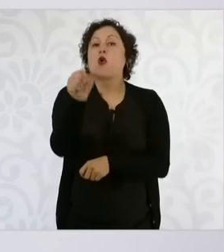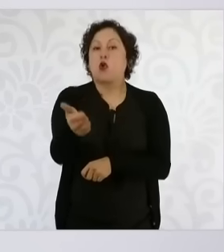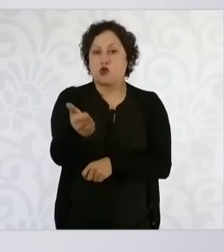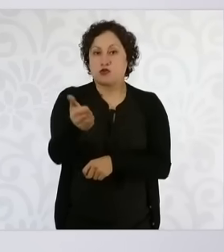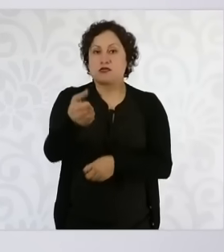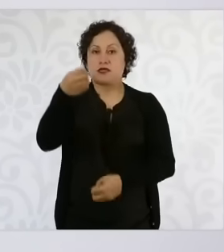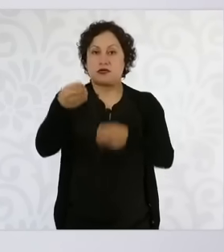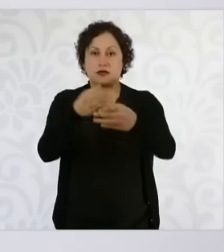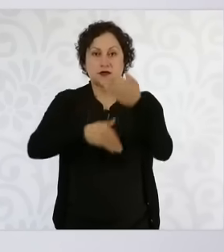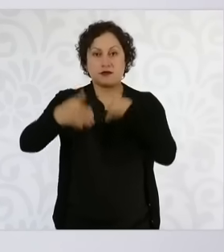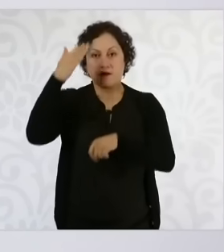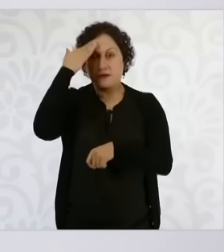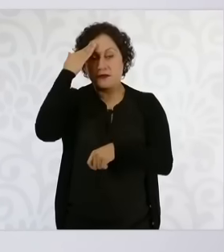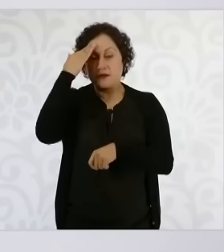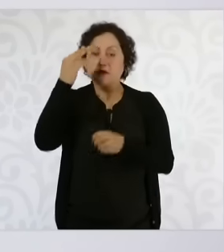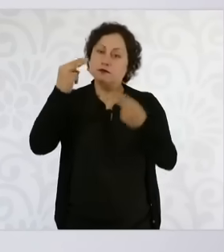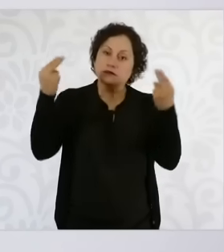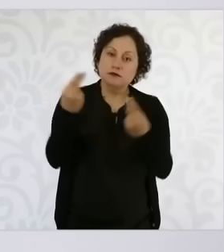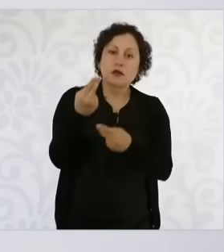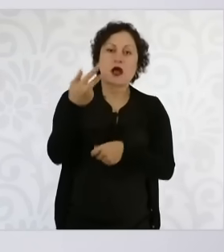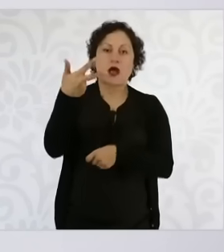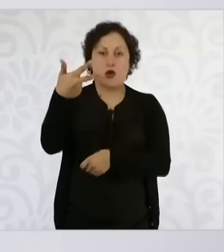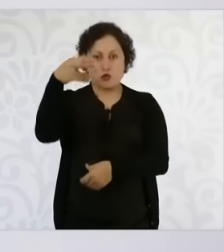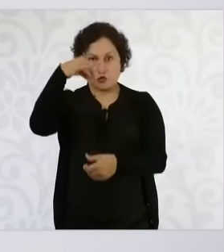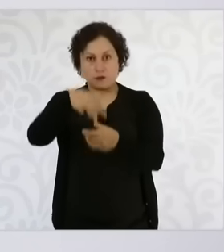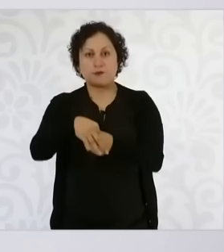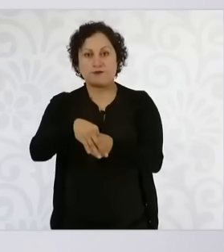La reforma que se aprobó, que ya es parte de